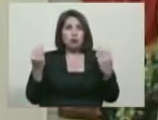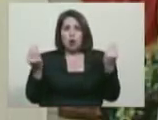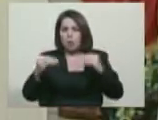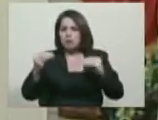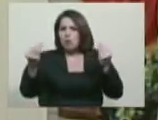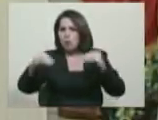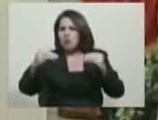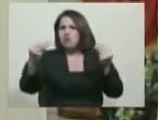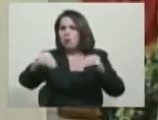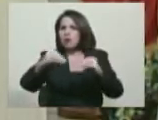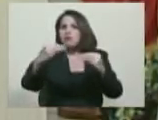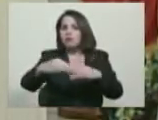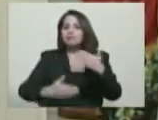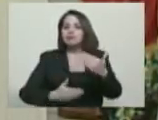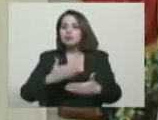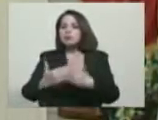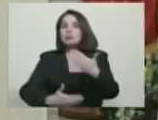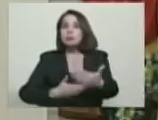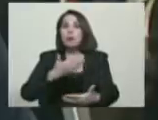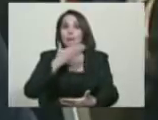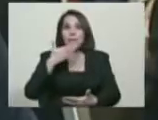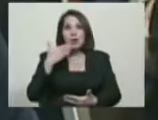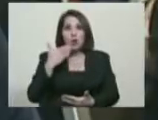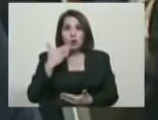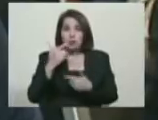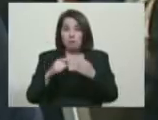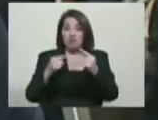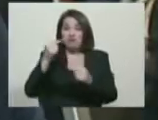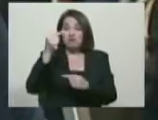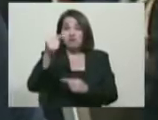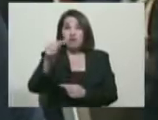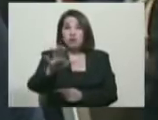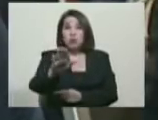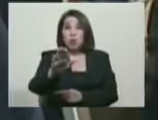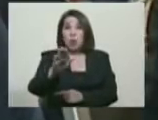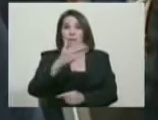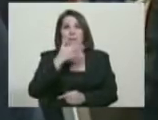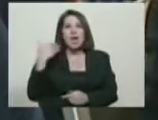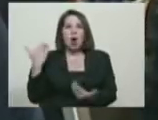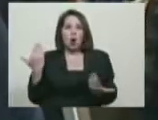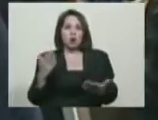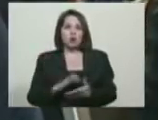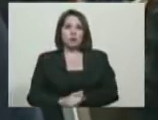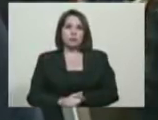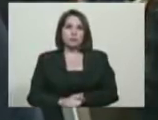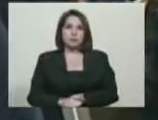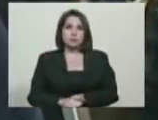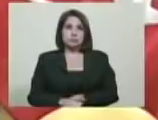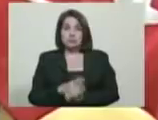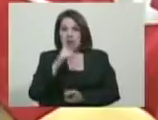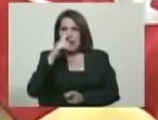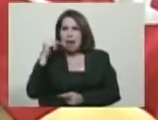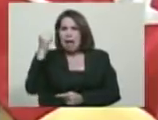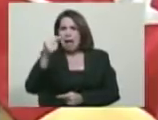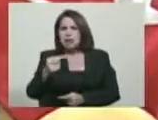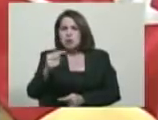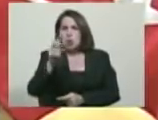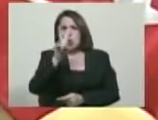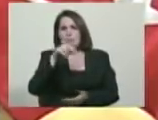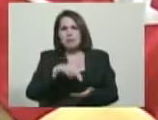Hemos avanzado. Y lo que viene es mejor. Todo lo que viene de aquí en adelante, para el año